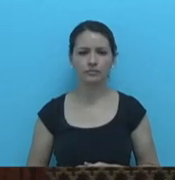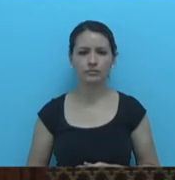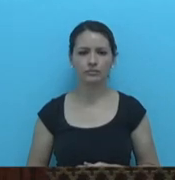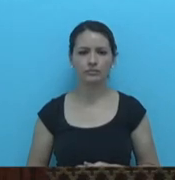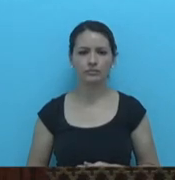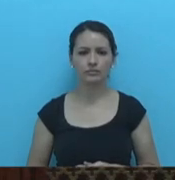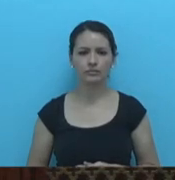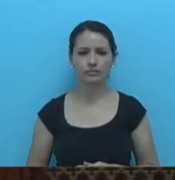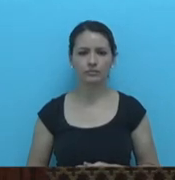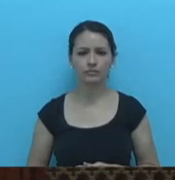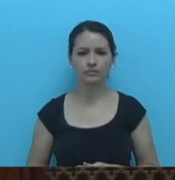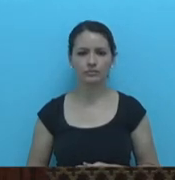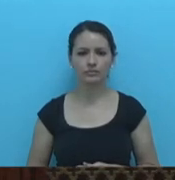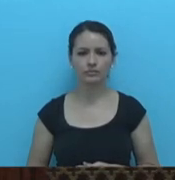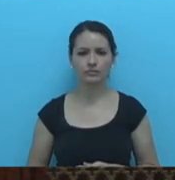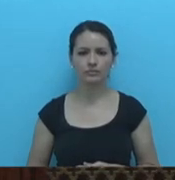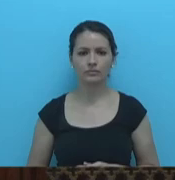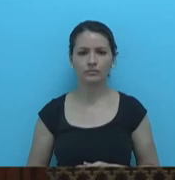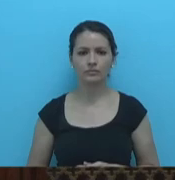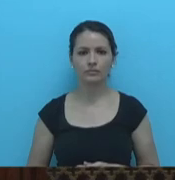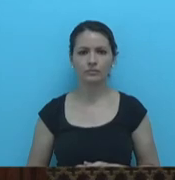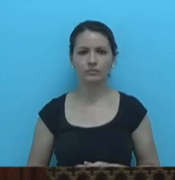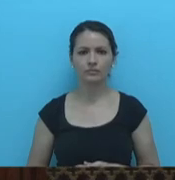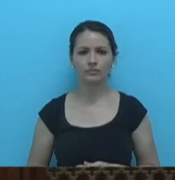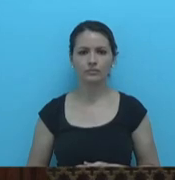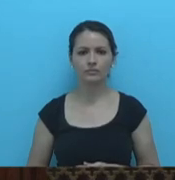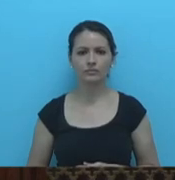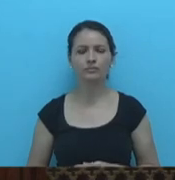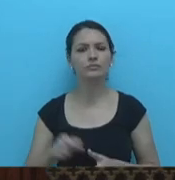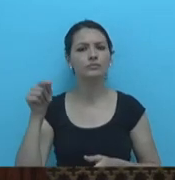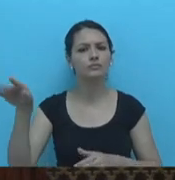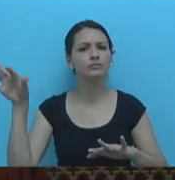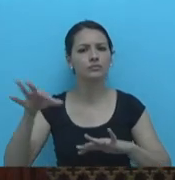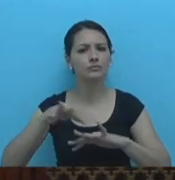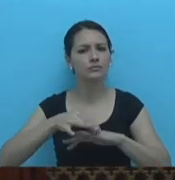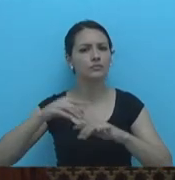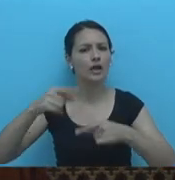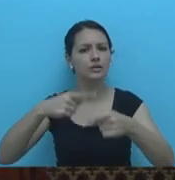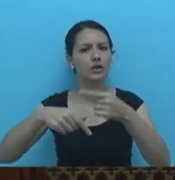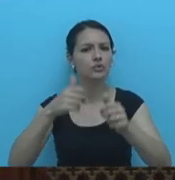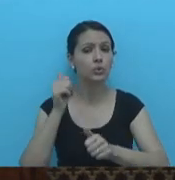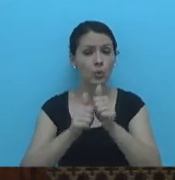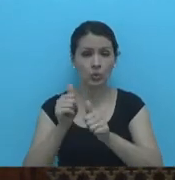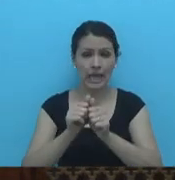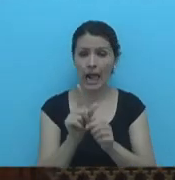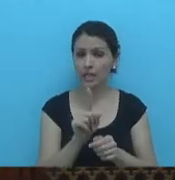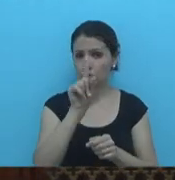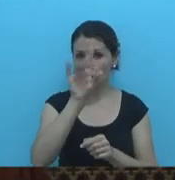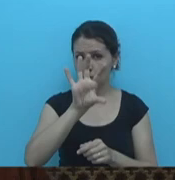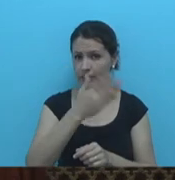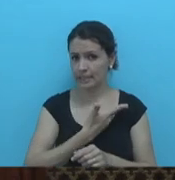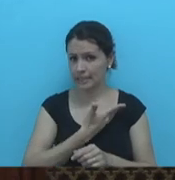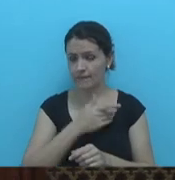generosos en el momento en que más lo necesitó. Comprometido con el desarrollo industrial del norte, se hizo cargo